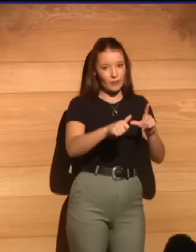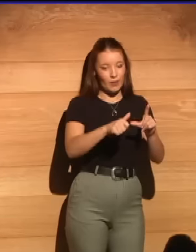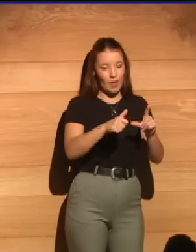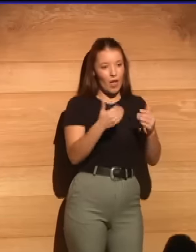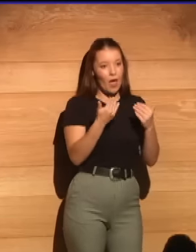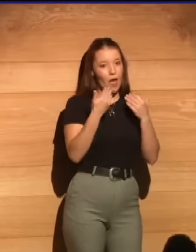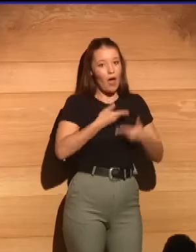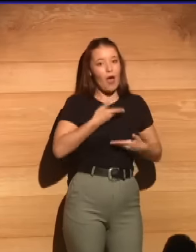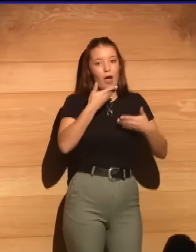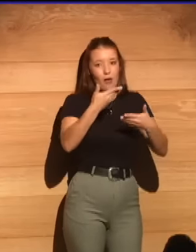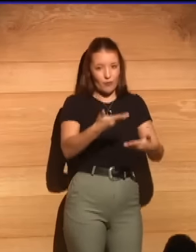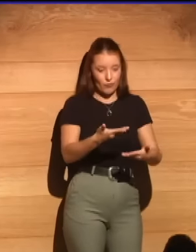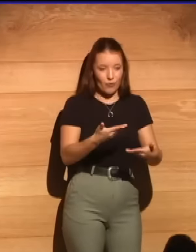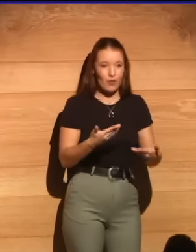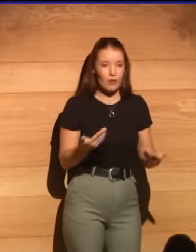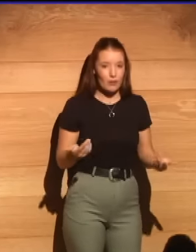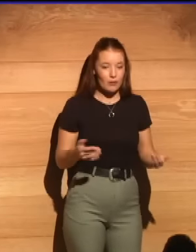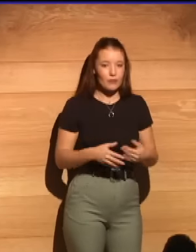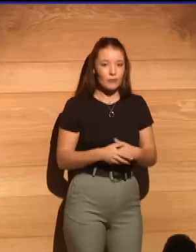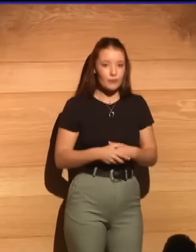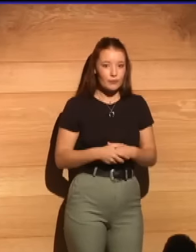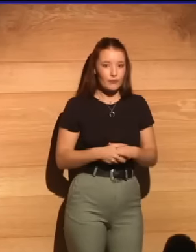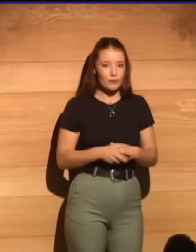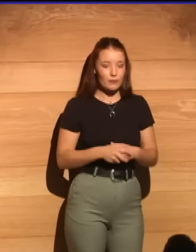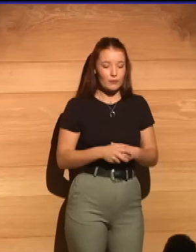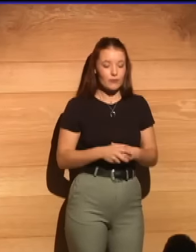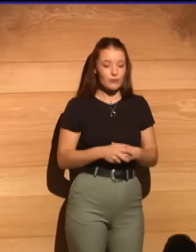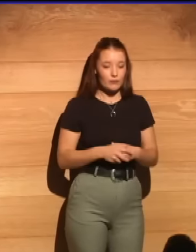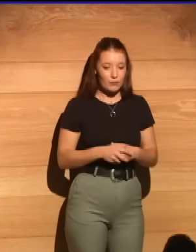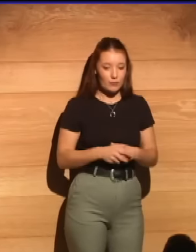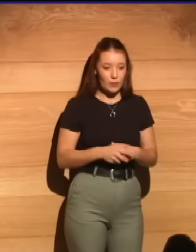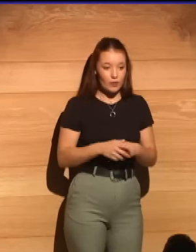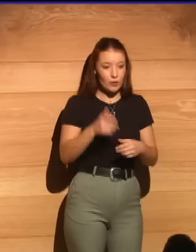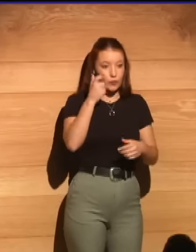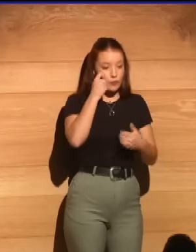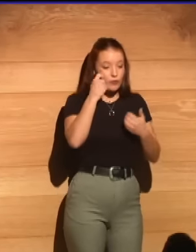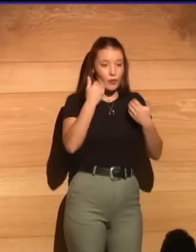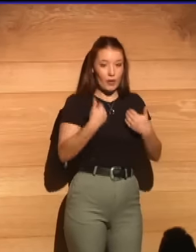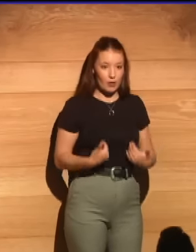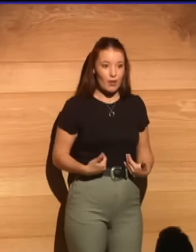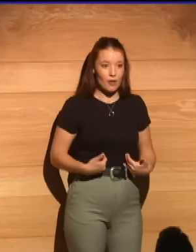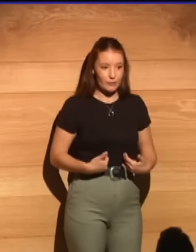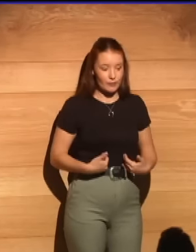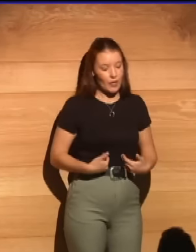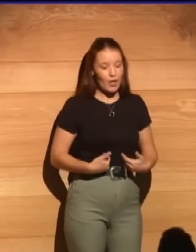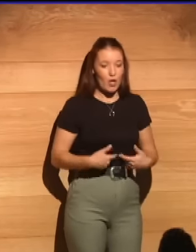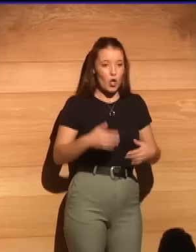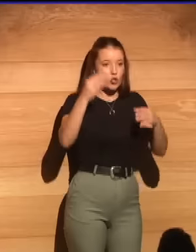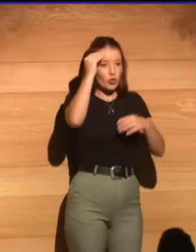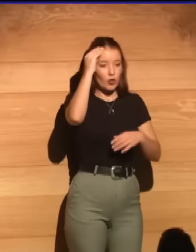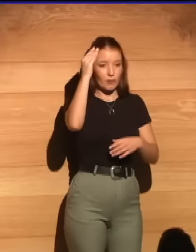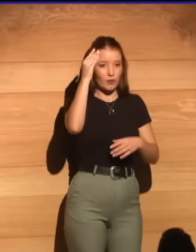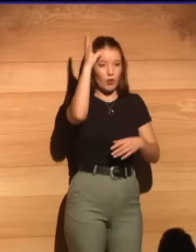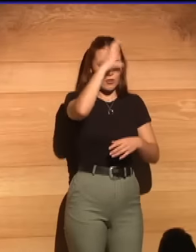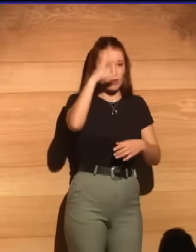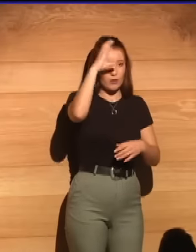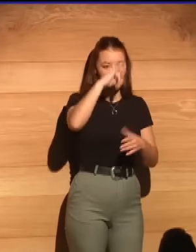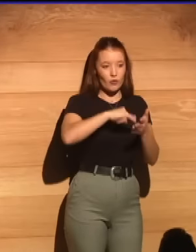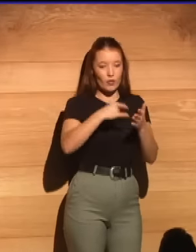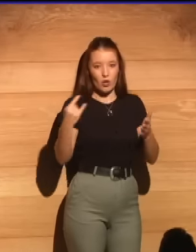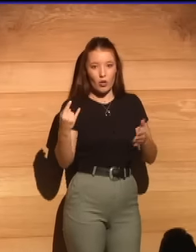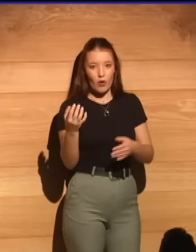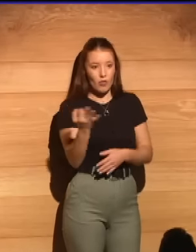cambios importantes que va a necesitar la humanidad van a requerir de un conocimiento científico y tecnológico, ¿no? Por tanto, esto creo que